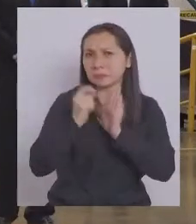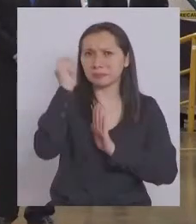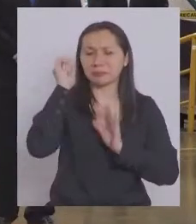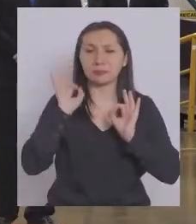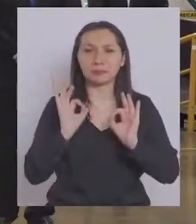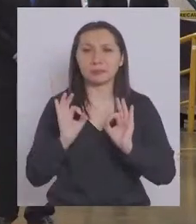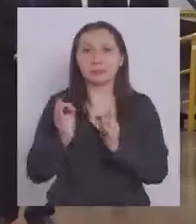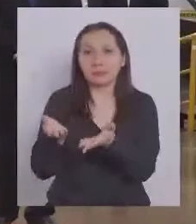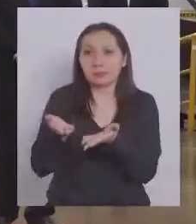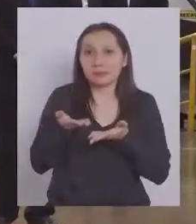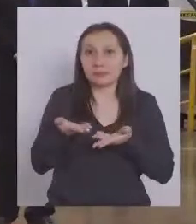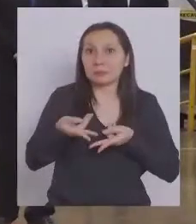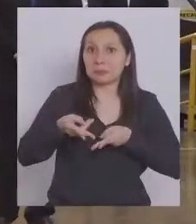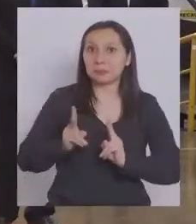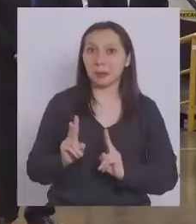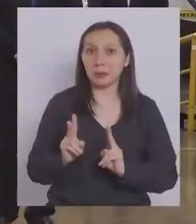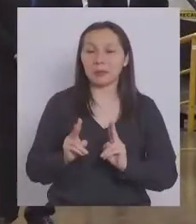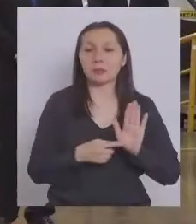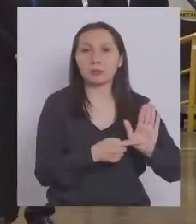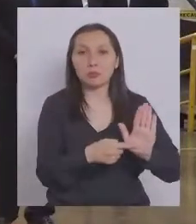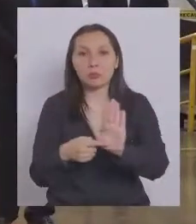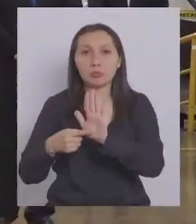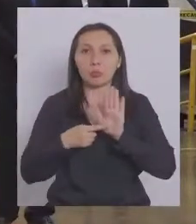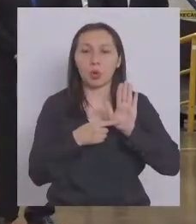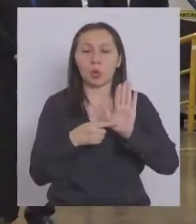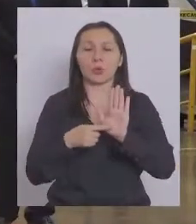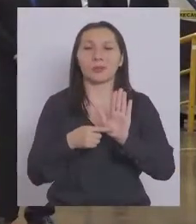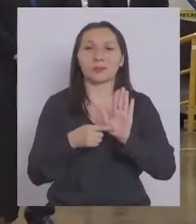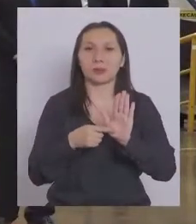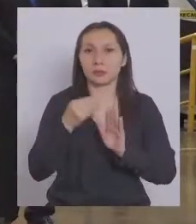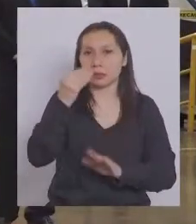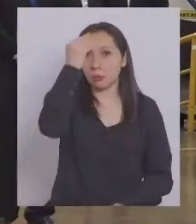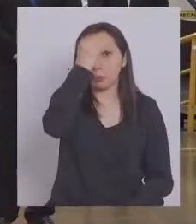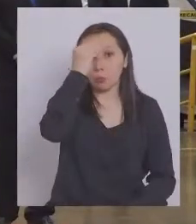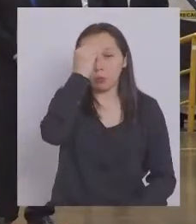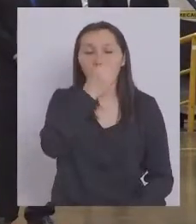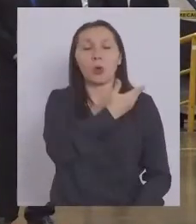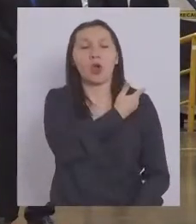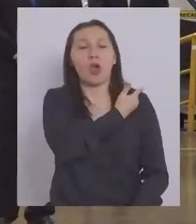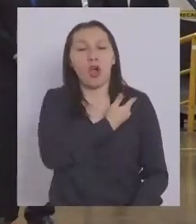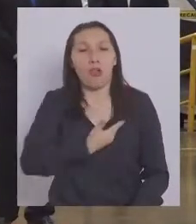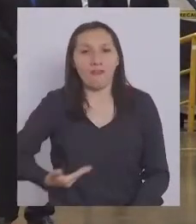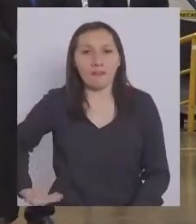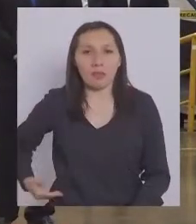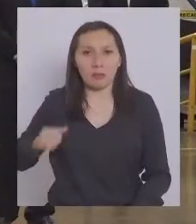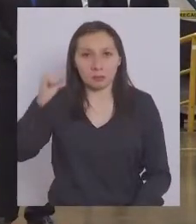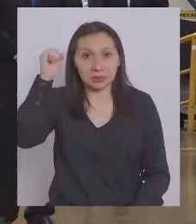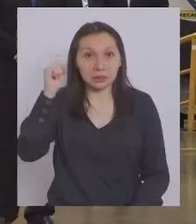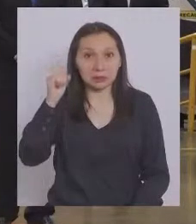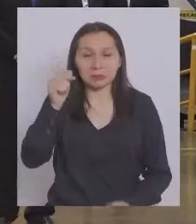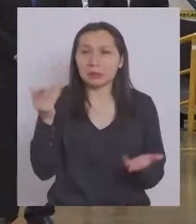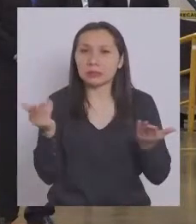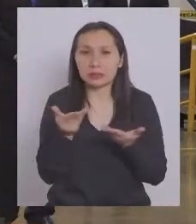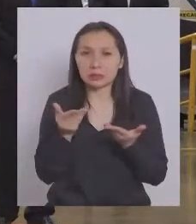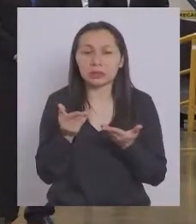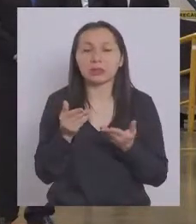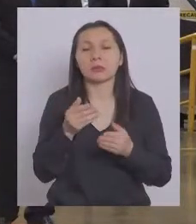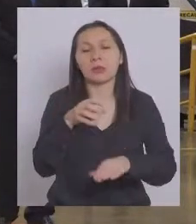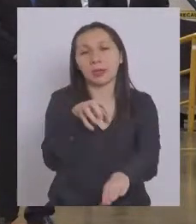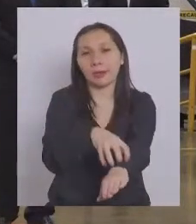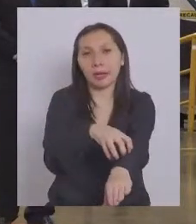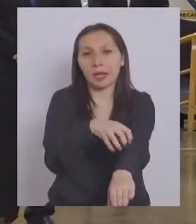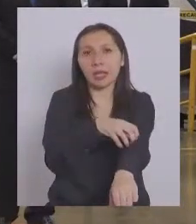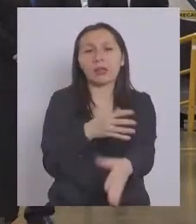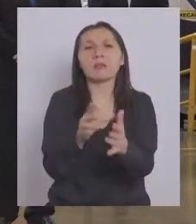permitir, ¿cierto?, mostrar la preocupación del gobierno del presidente Piñera con respecto a regiones que